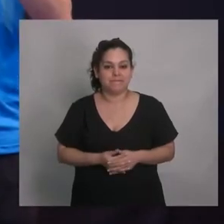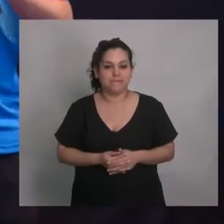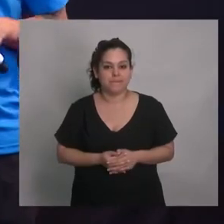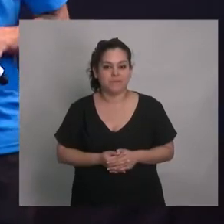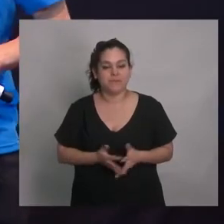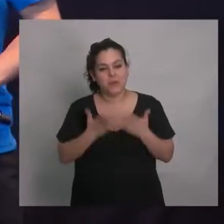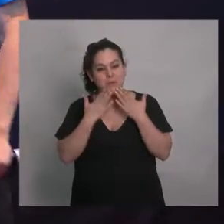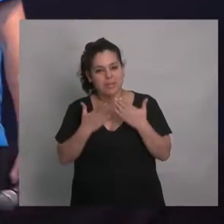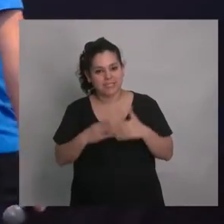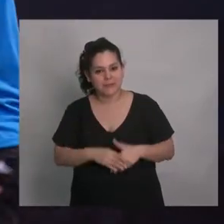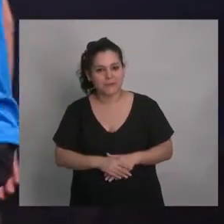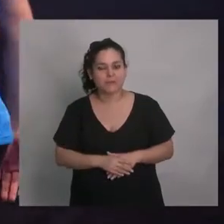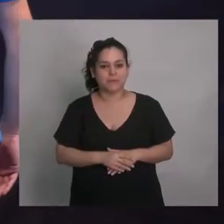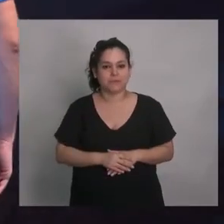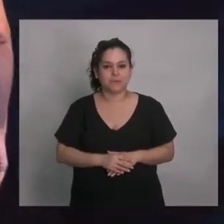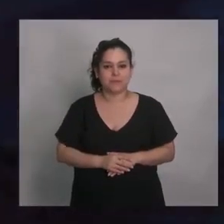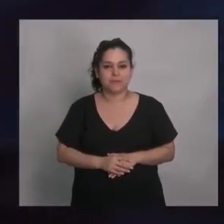y muchas gracias